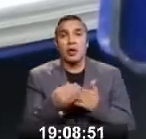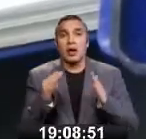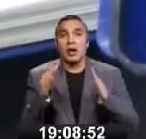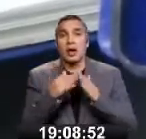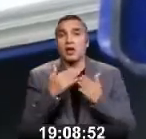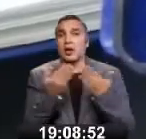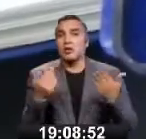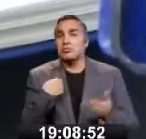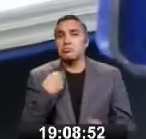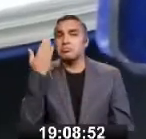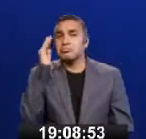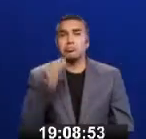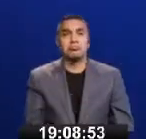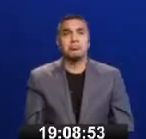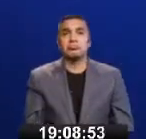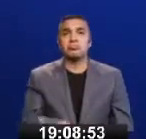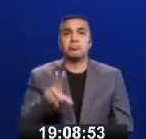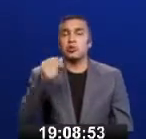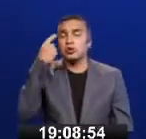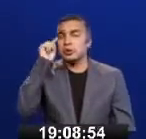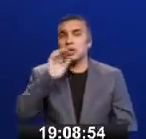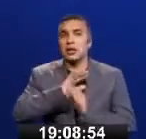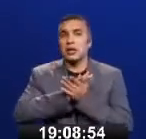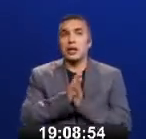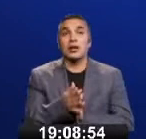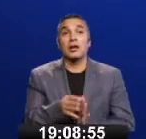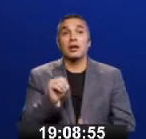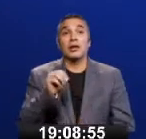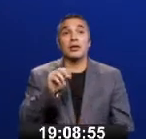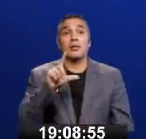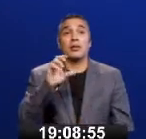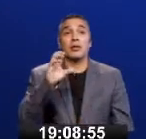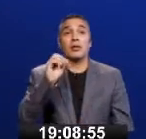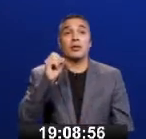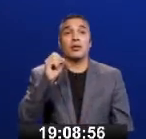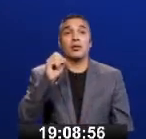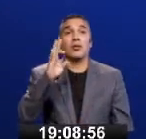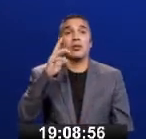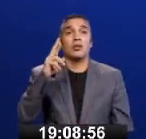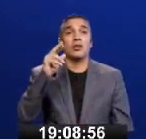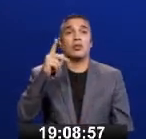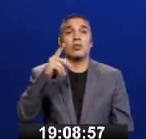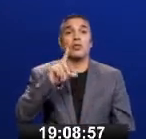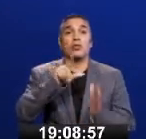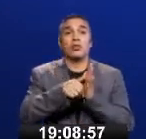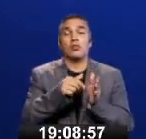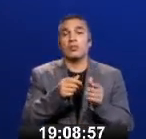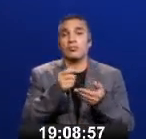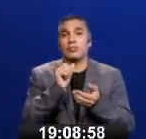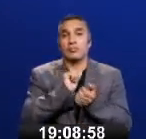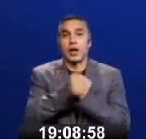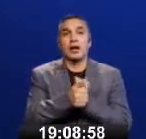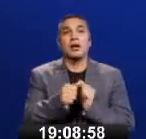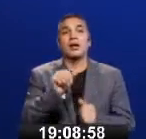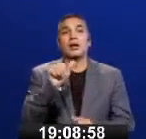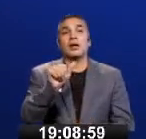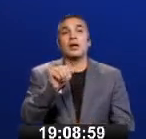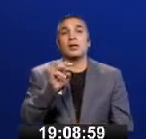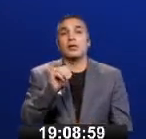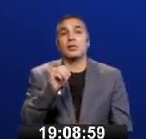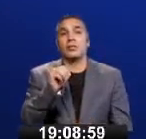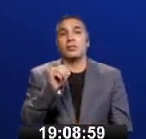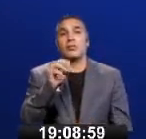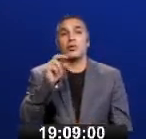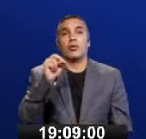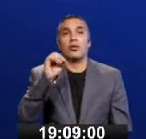compró. Eso, no entiendo nada. Melconstrop S.A. luego pasó a manos de Iván Solís y Mónica Jaramillo. Mónica Jaramillo no